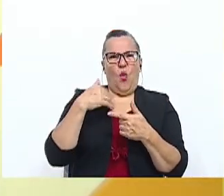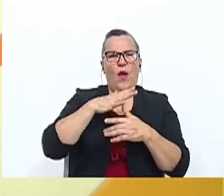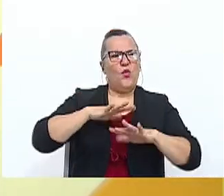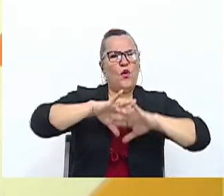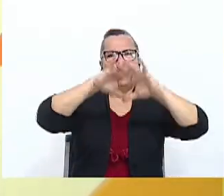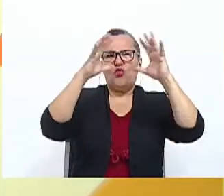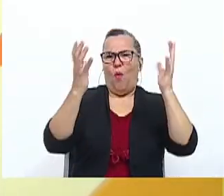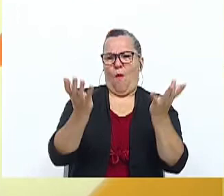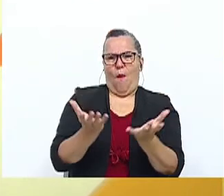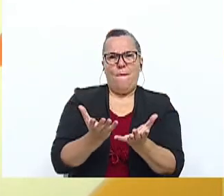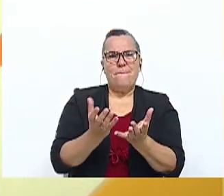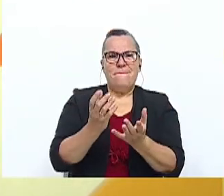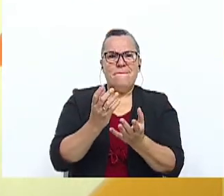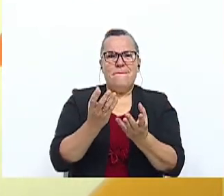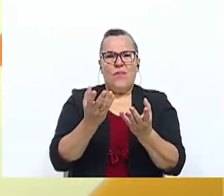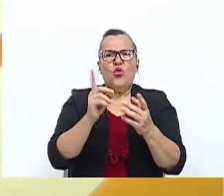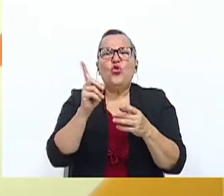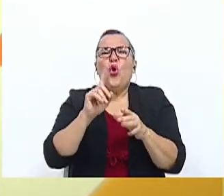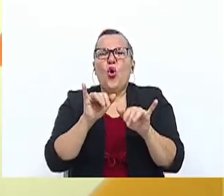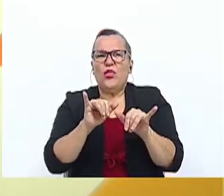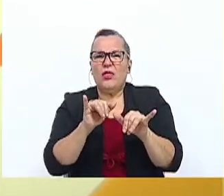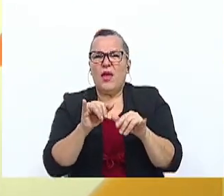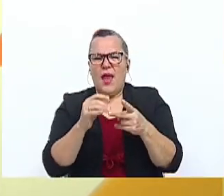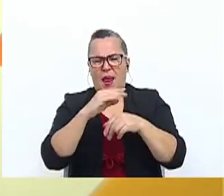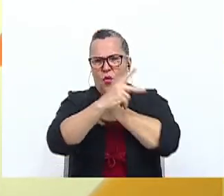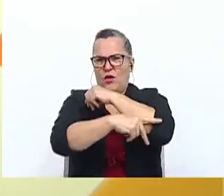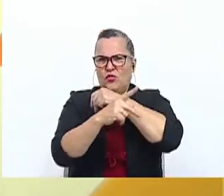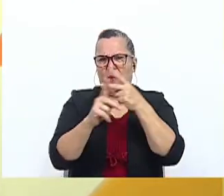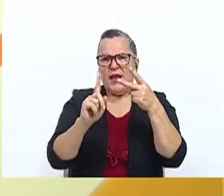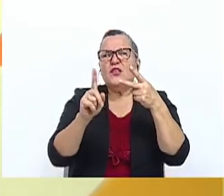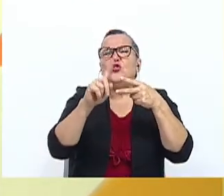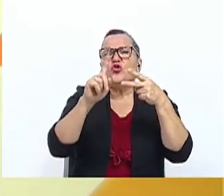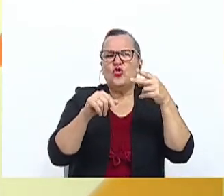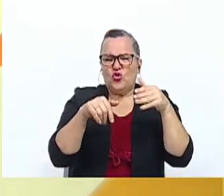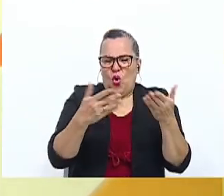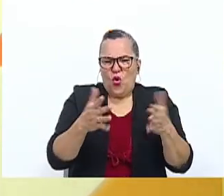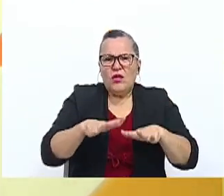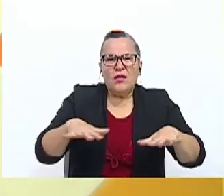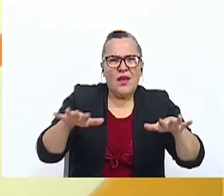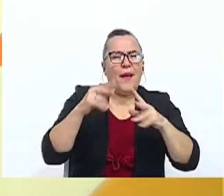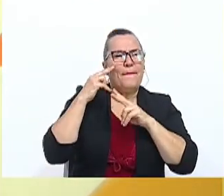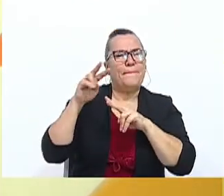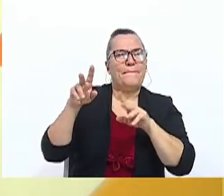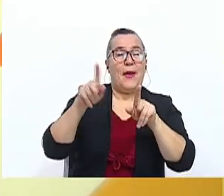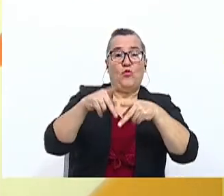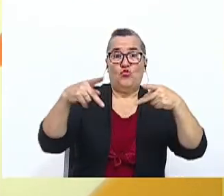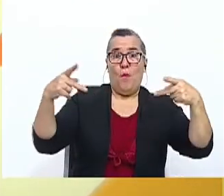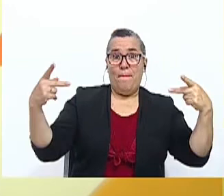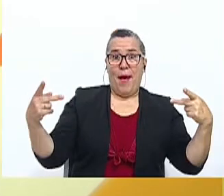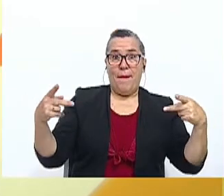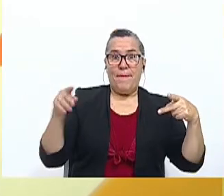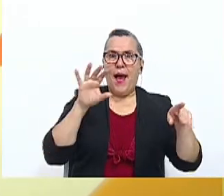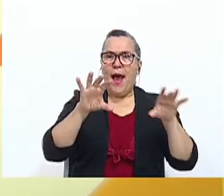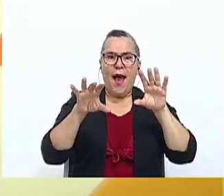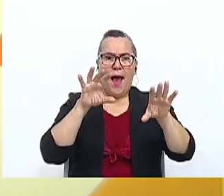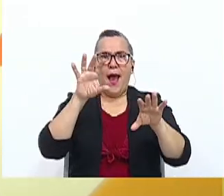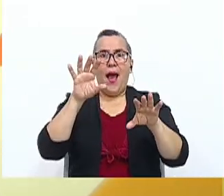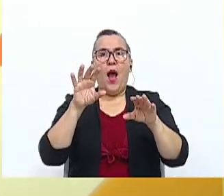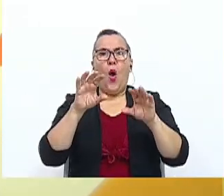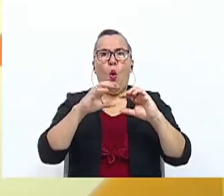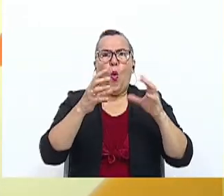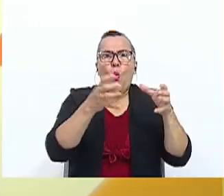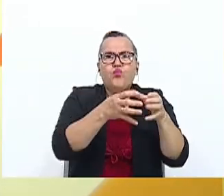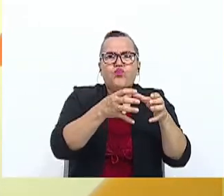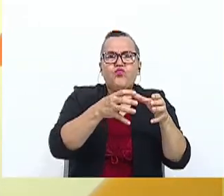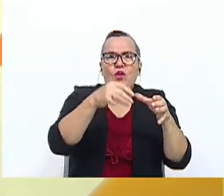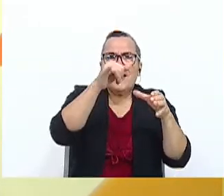planeta? ¿Han pensado? ¿Y en nuestro país? ¿Qué tal si vemos un mapa y ubicamos algunos de los yacimientos más